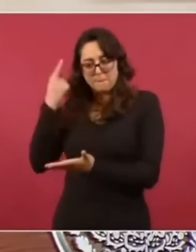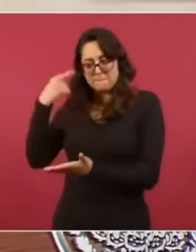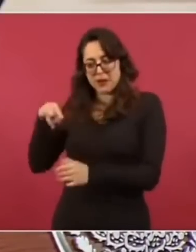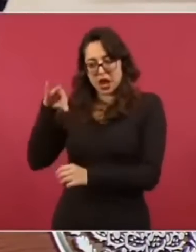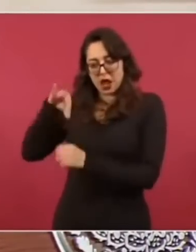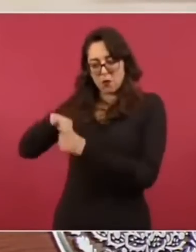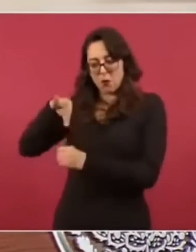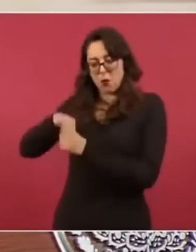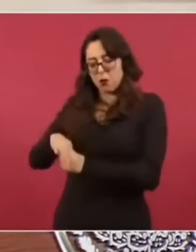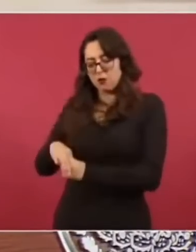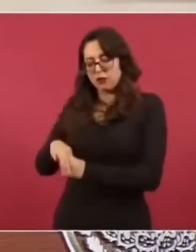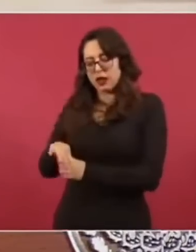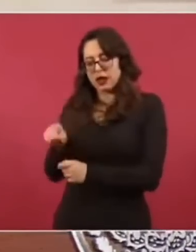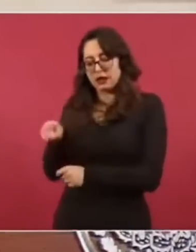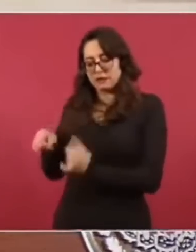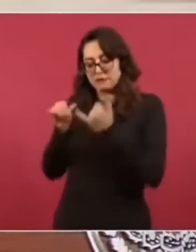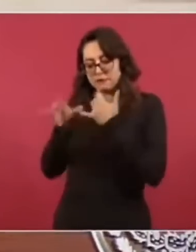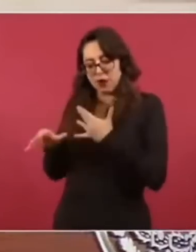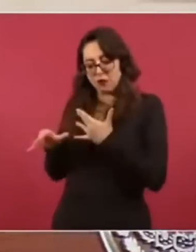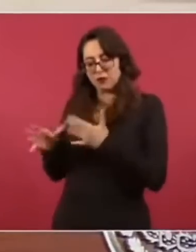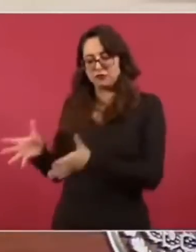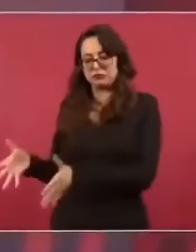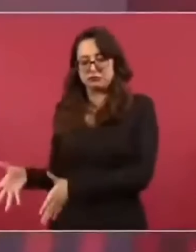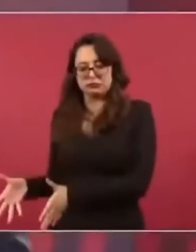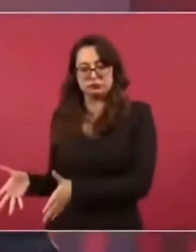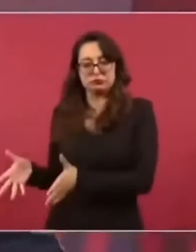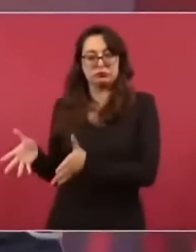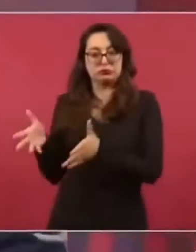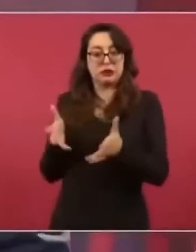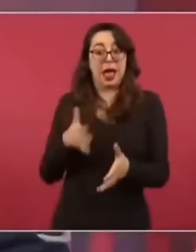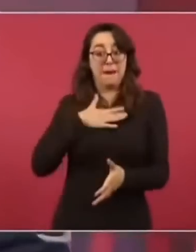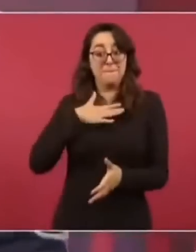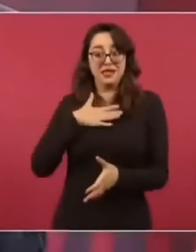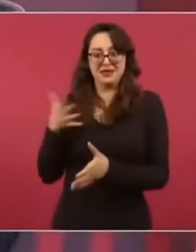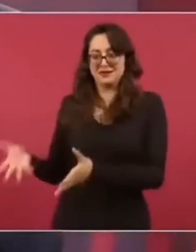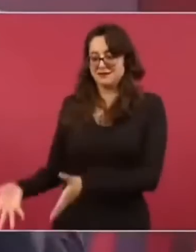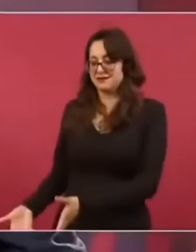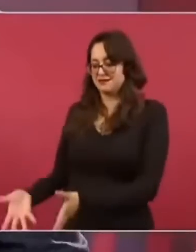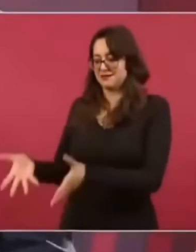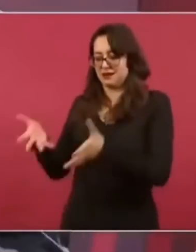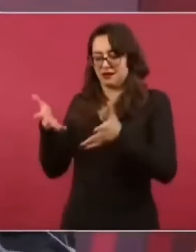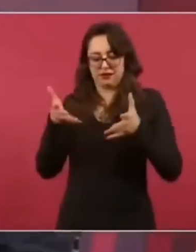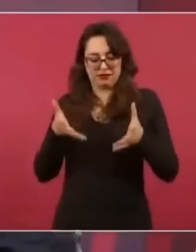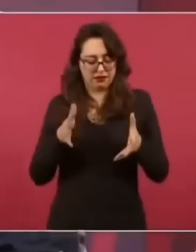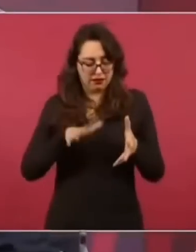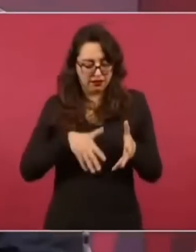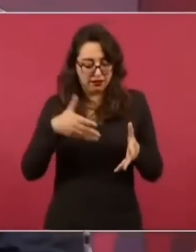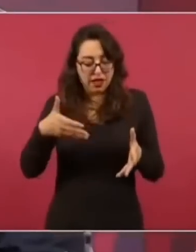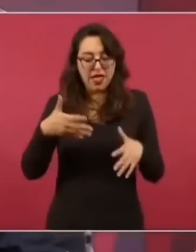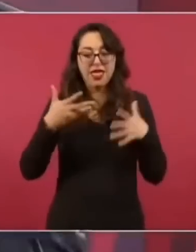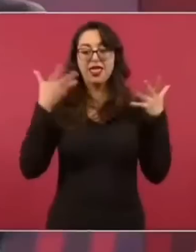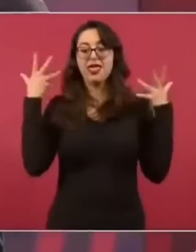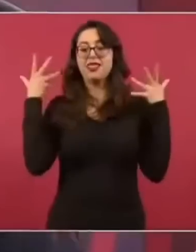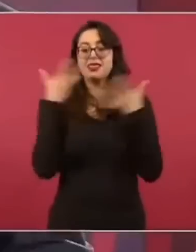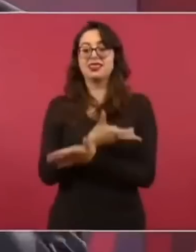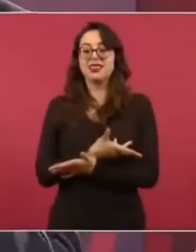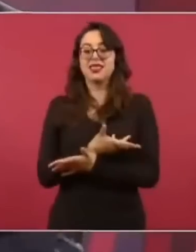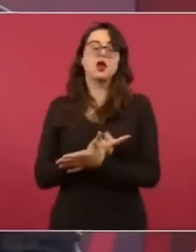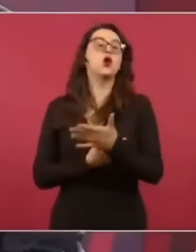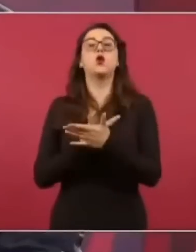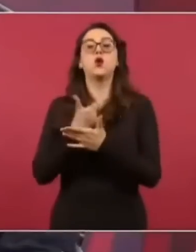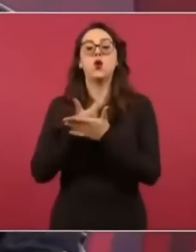era todo el archivo contable del PRI de Tabasco. Y como lo manejaba un